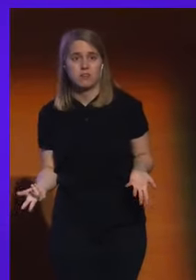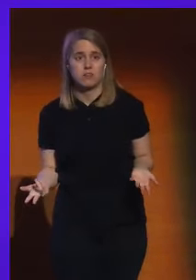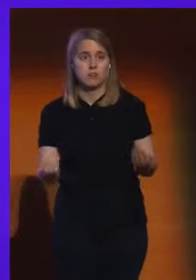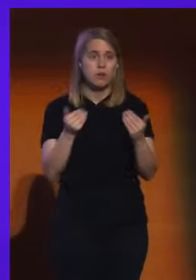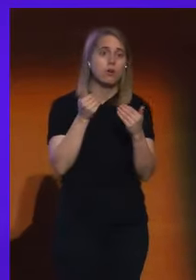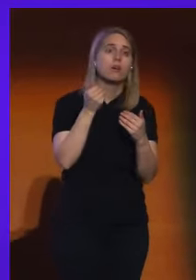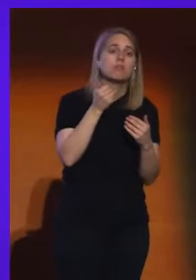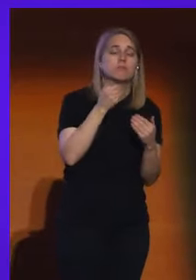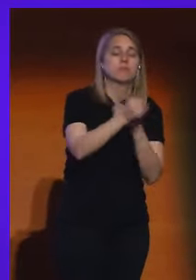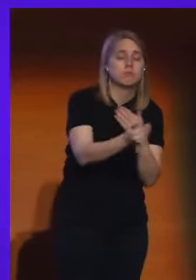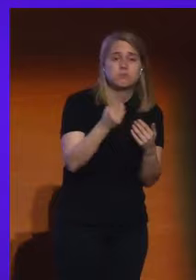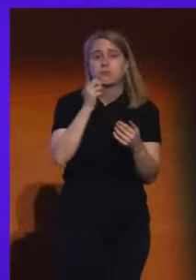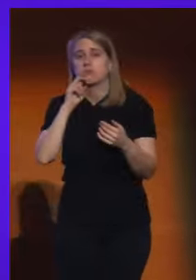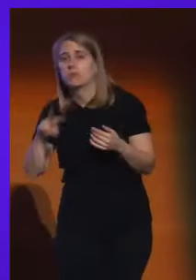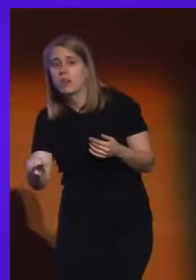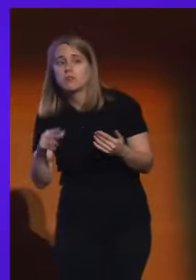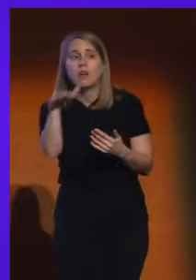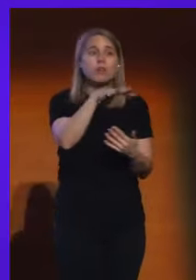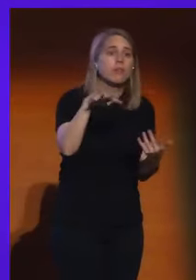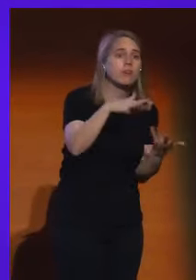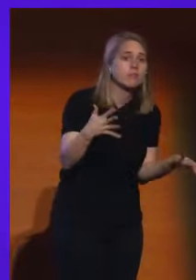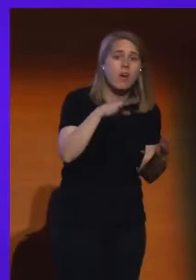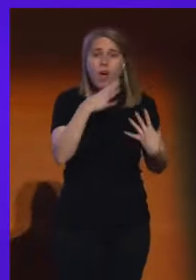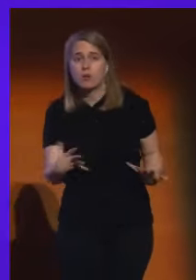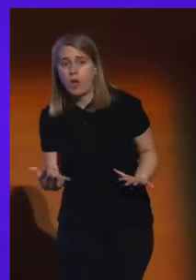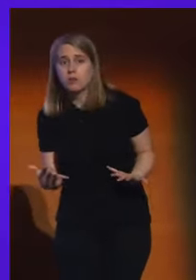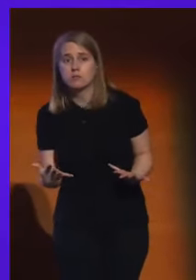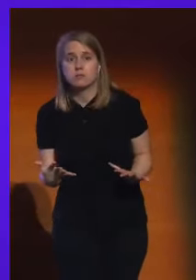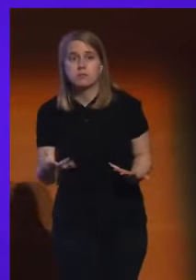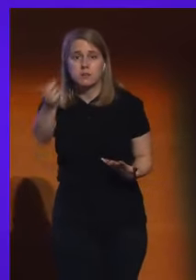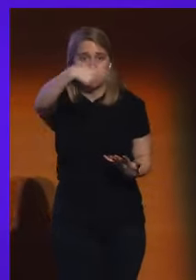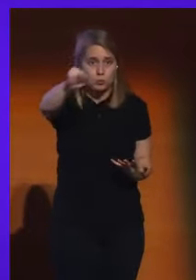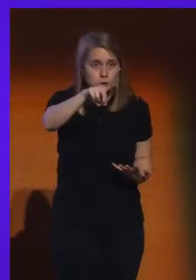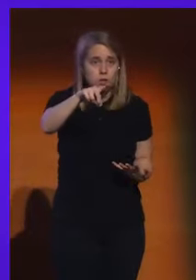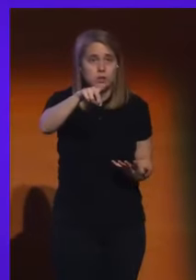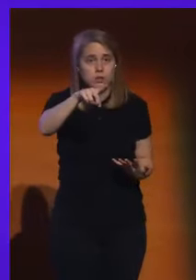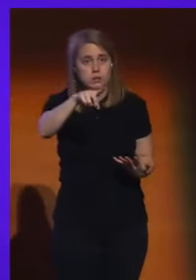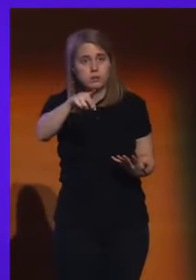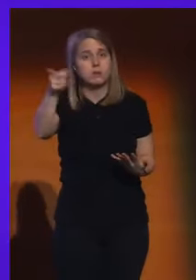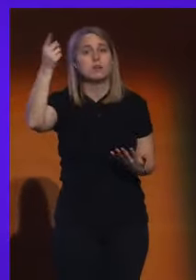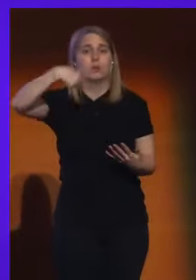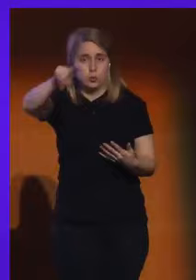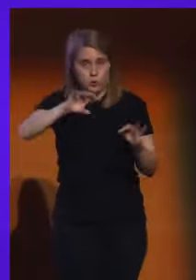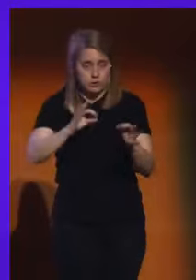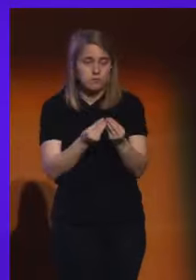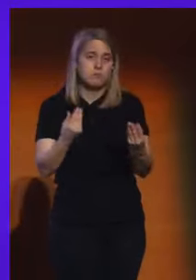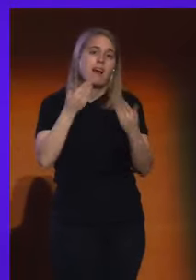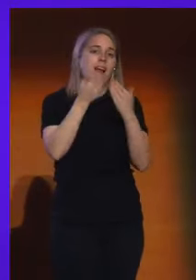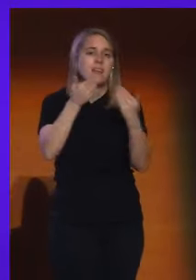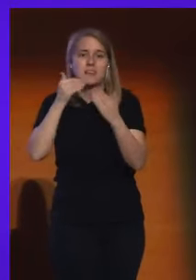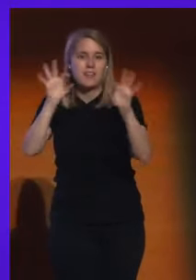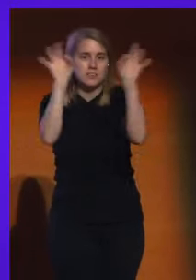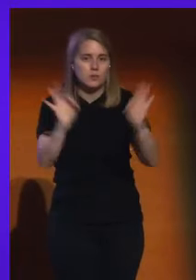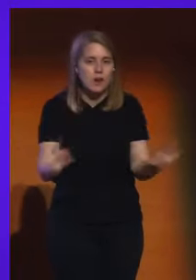Nois, nor, nola, orain, zuek, zutik. Mila esker,